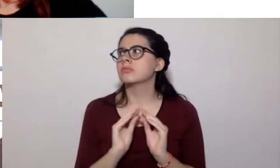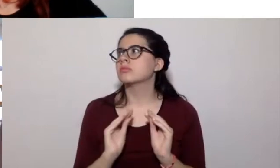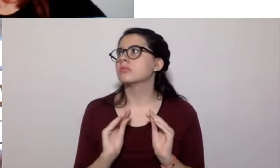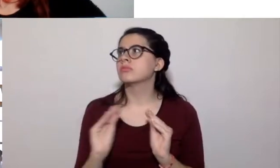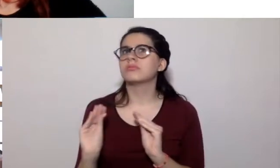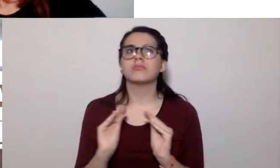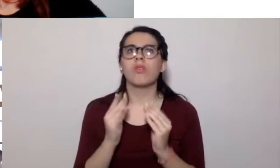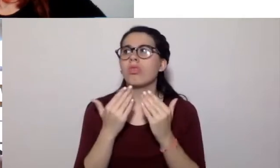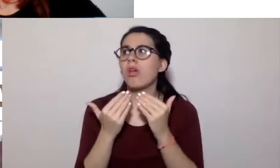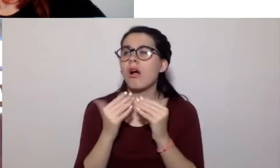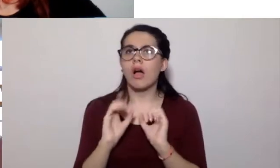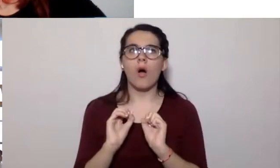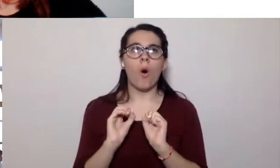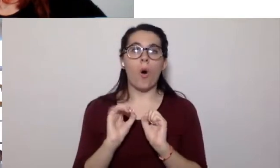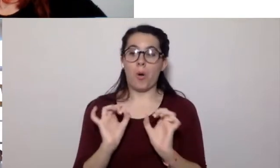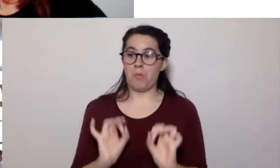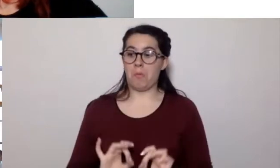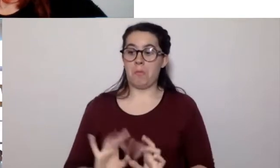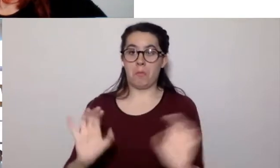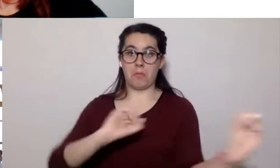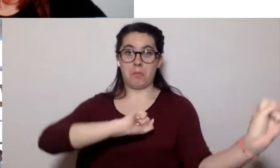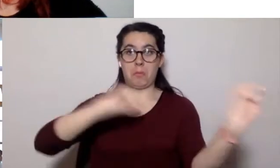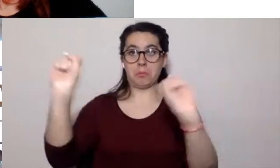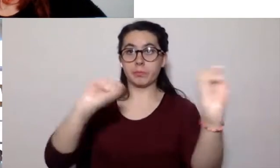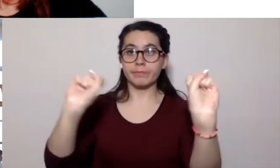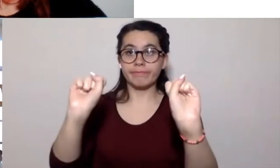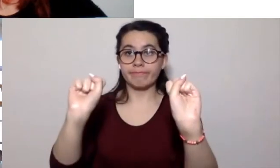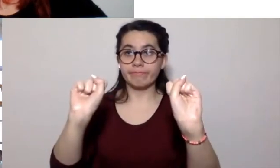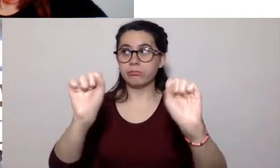el que sales corriendo desesperado, ¿no?